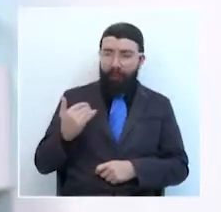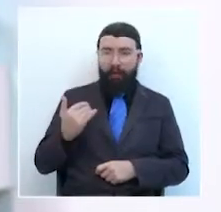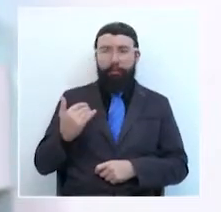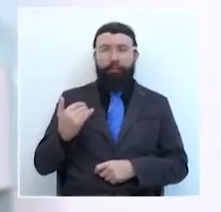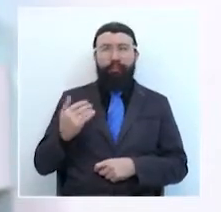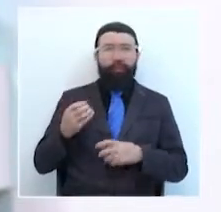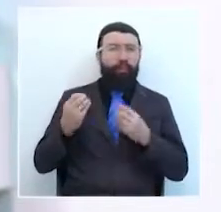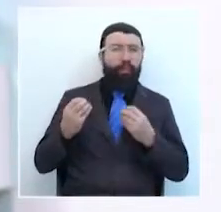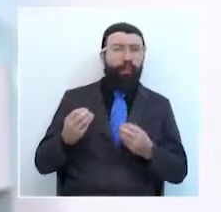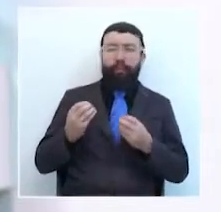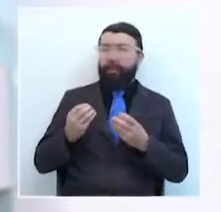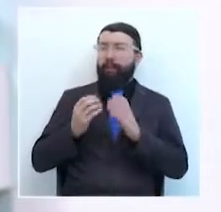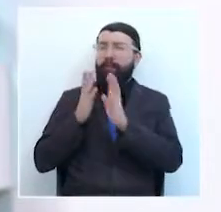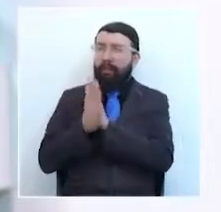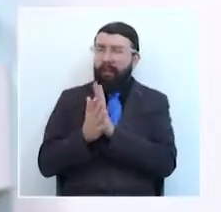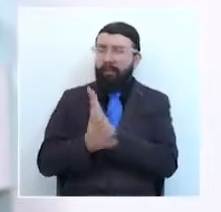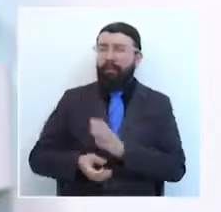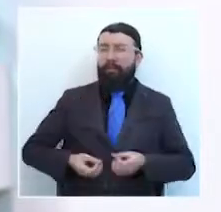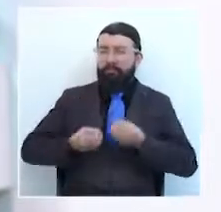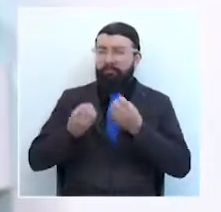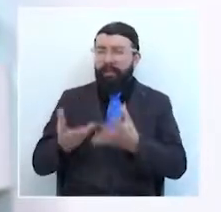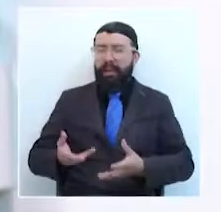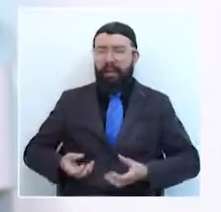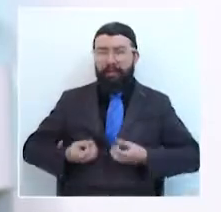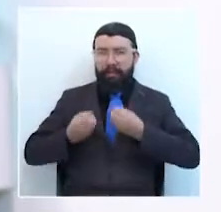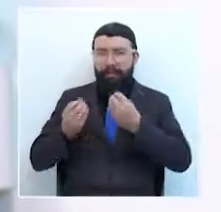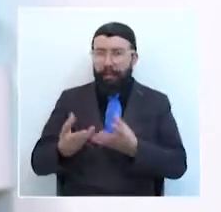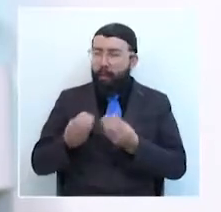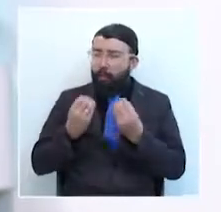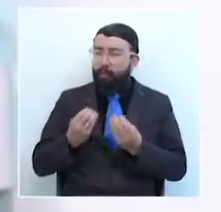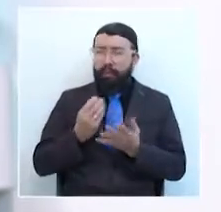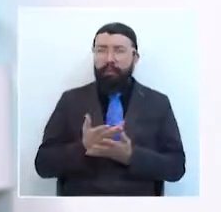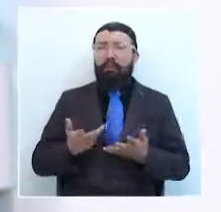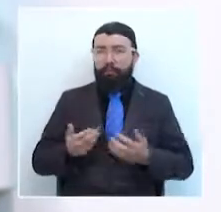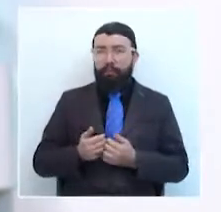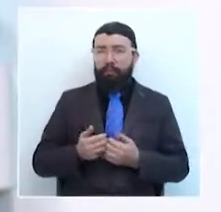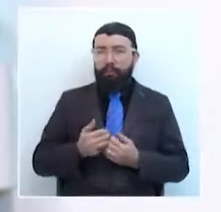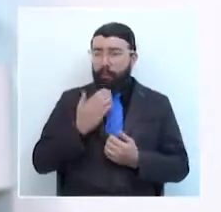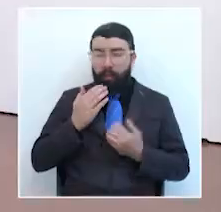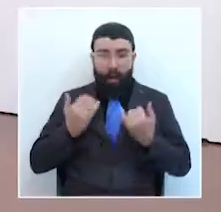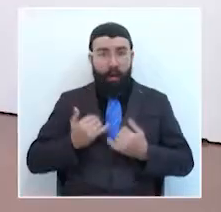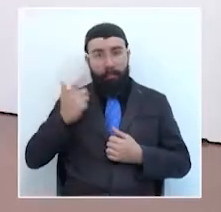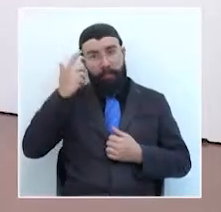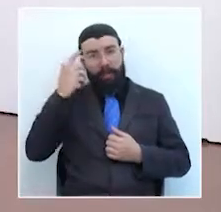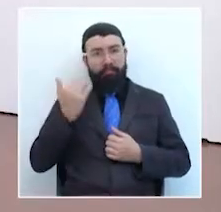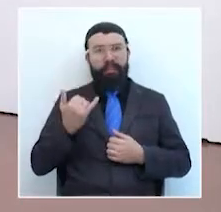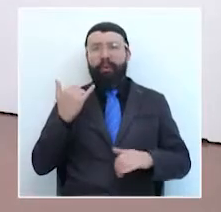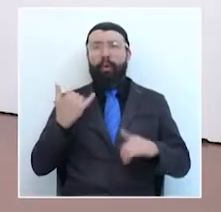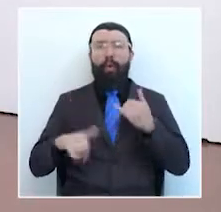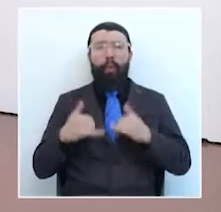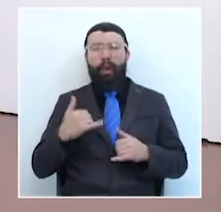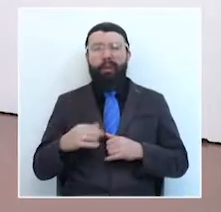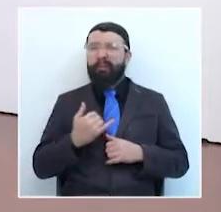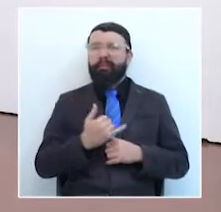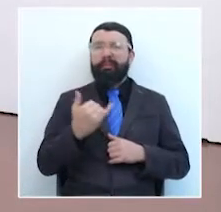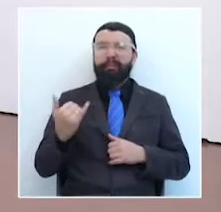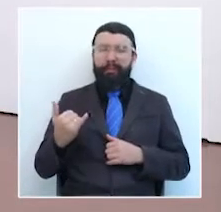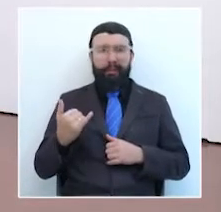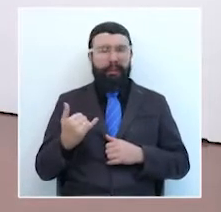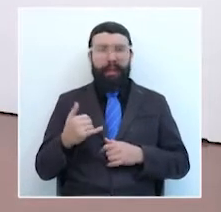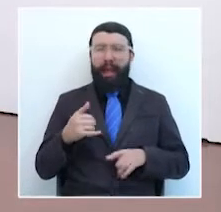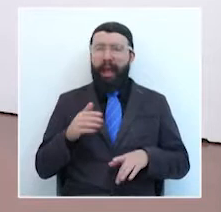tanta información tanto material tantas cosas ahora pienso yo por ejemplo en esos juegos violentos